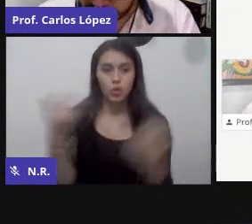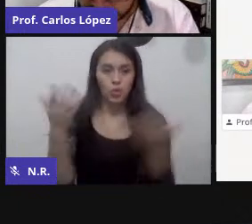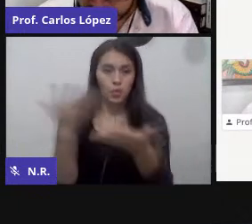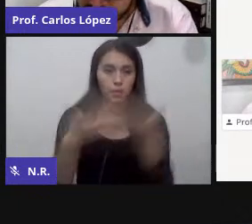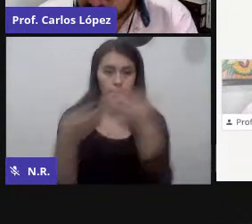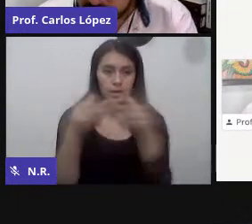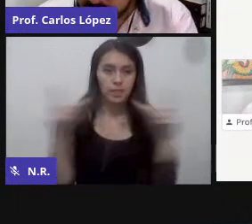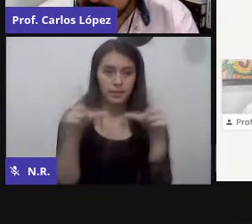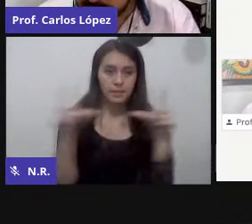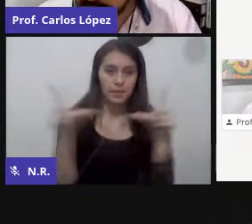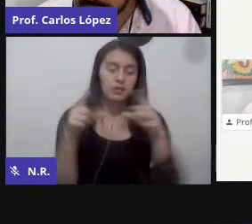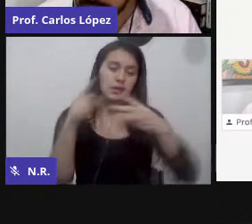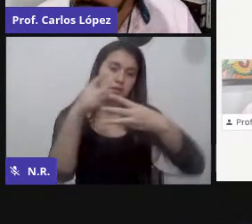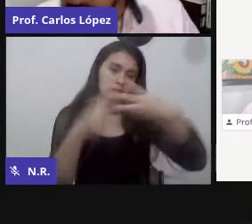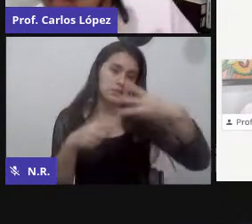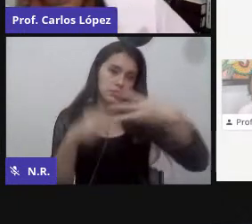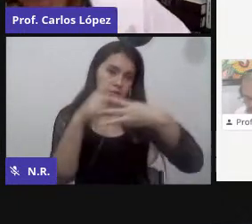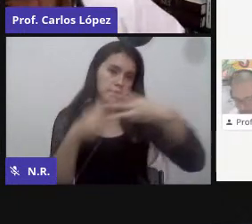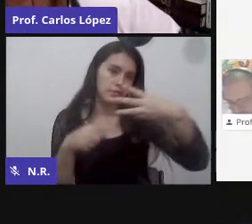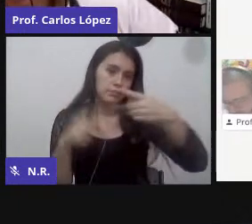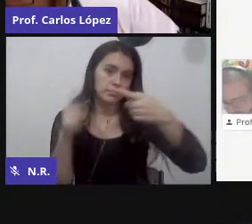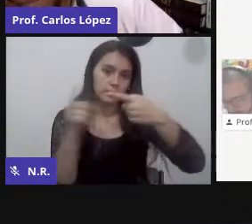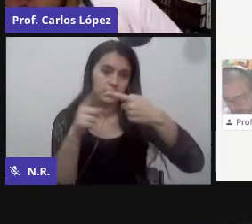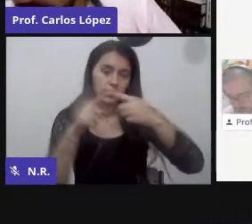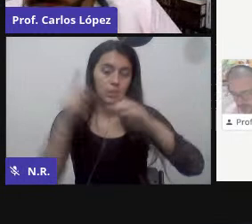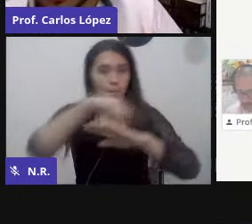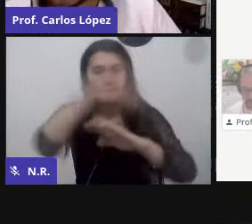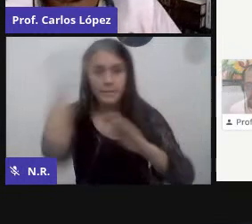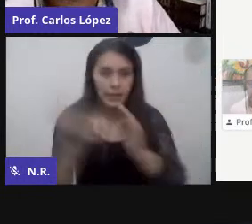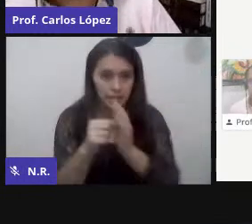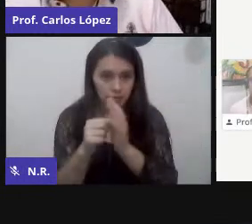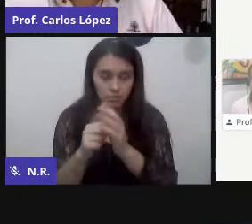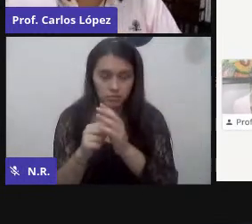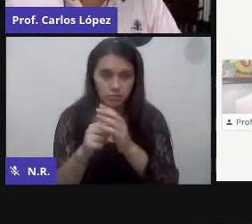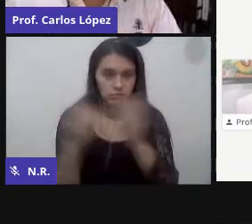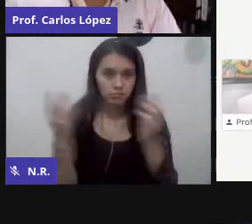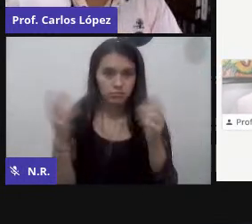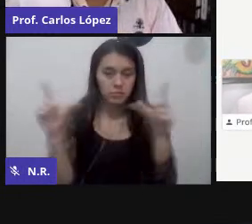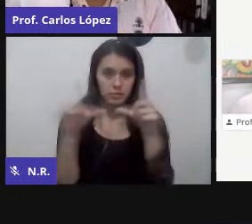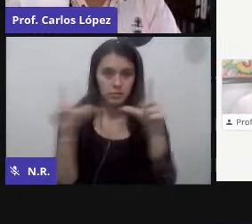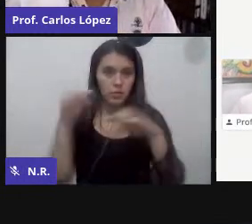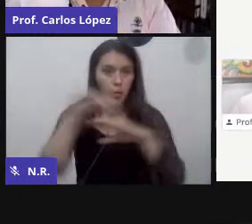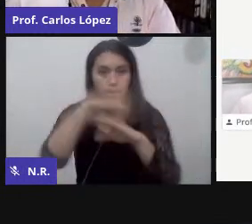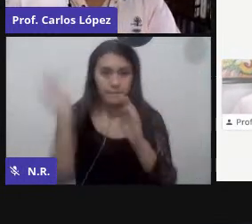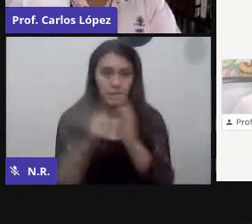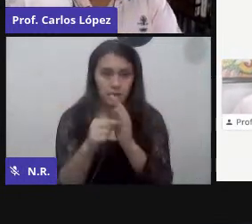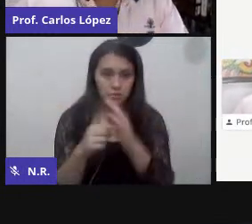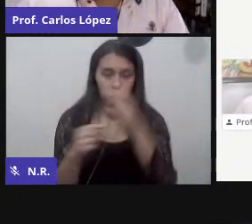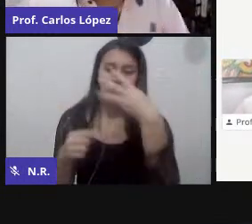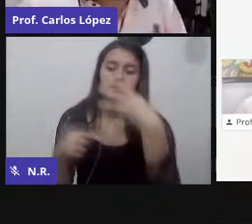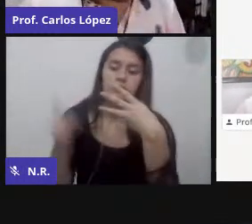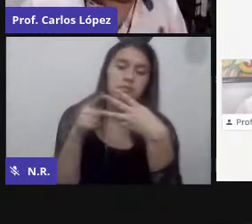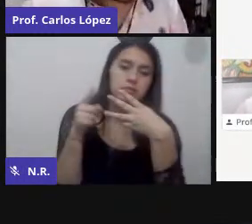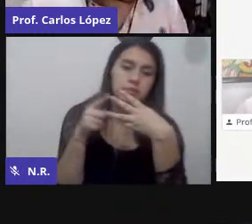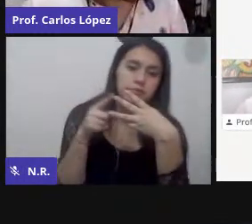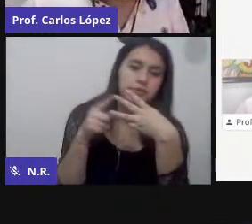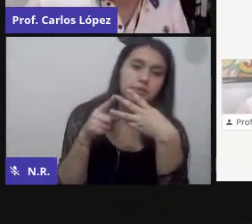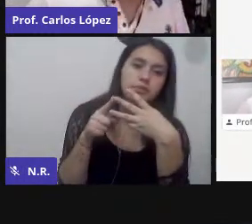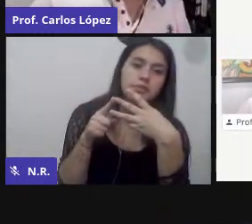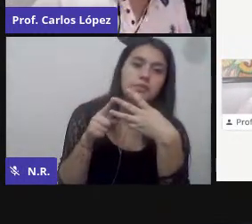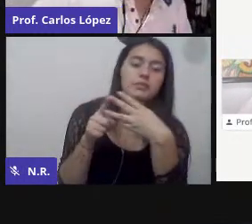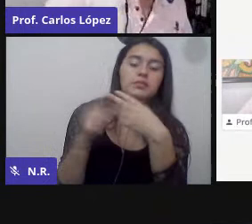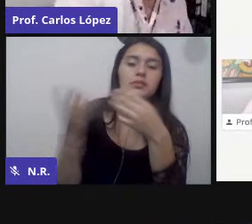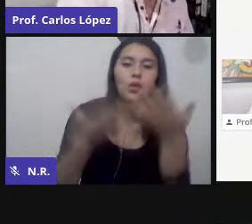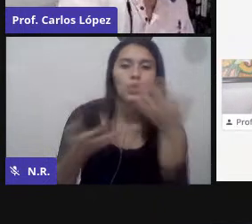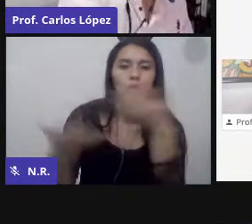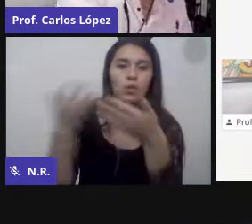formas. Tenemos compartir todo el escritorio, o sea, se va a ver todo el equipo. Podemos también compartir una